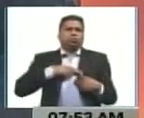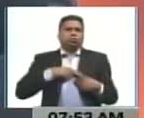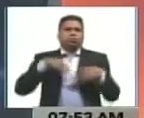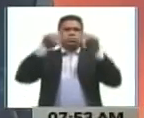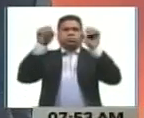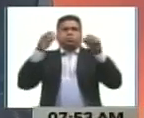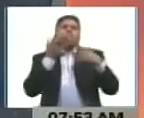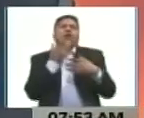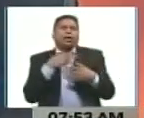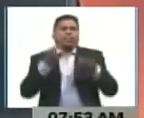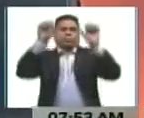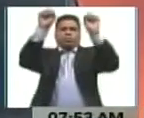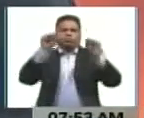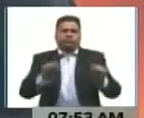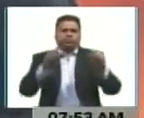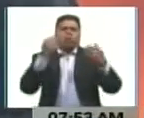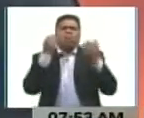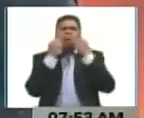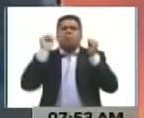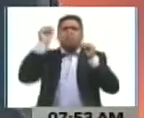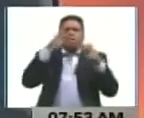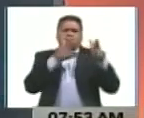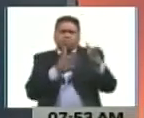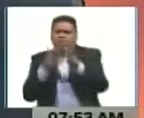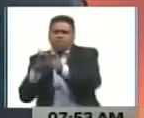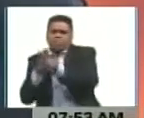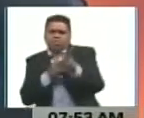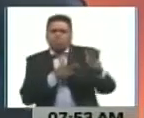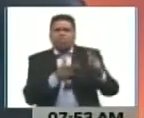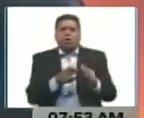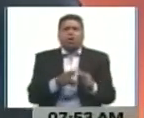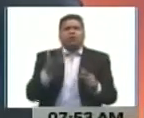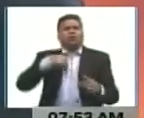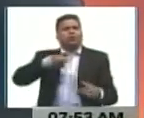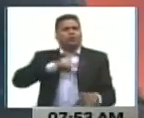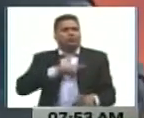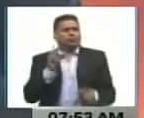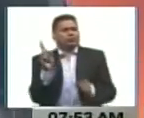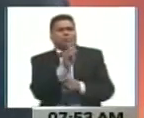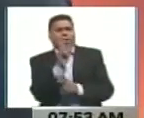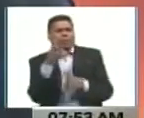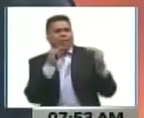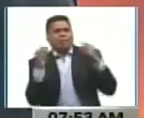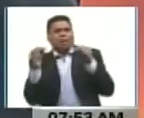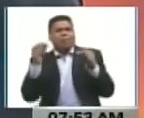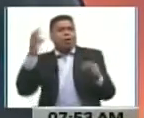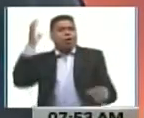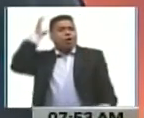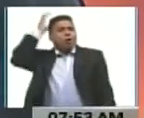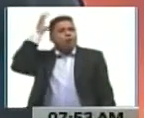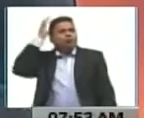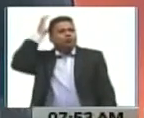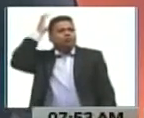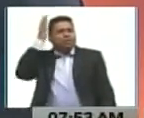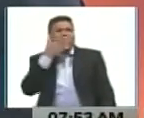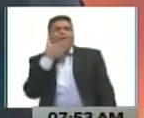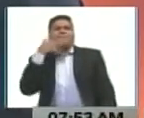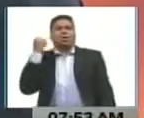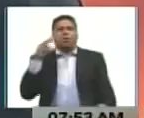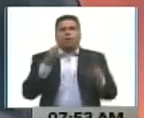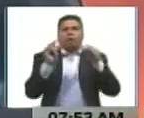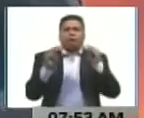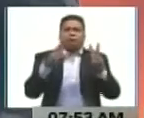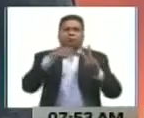construyendo una conciencia de la agricultura urbana, una conciencia de la productividad, y estamos convocando todas las fuerzas creativas del pueblo. Entonces son dos